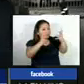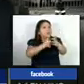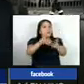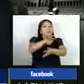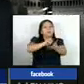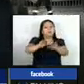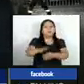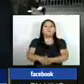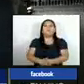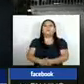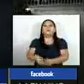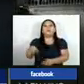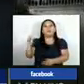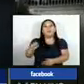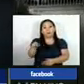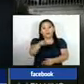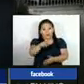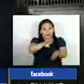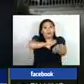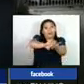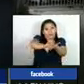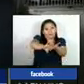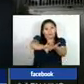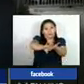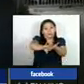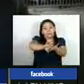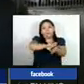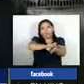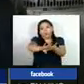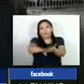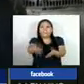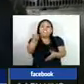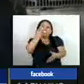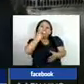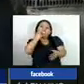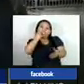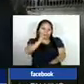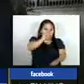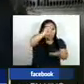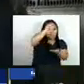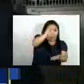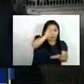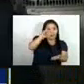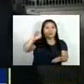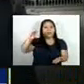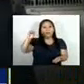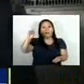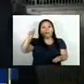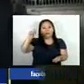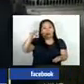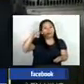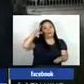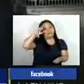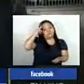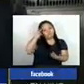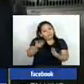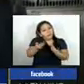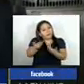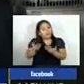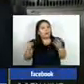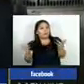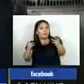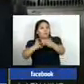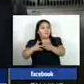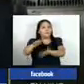correcto. Cuando ustedes compran los productos de concreto y cemento Holcim, le están dando una mano al planeta.